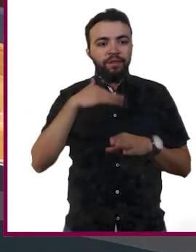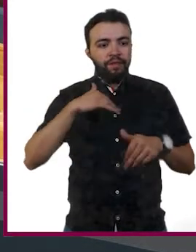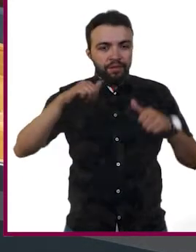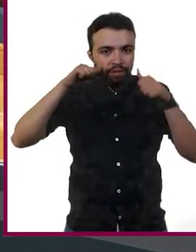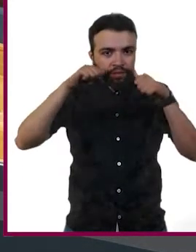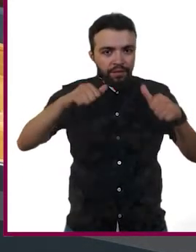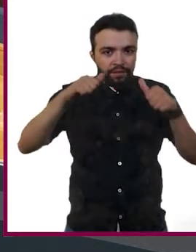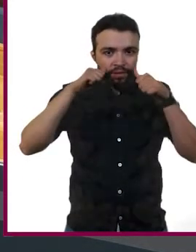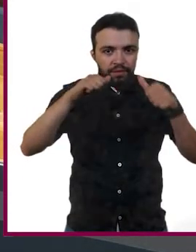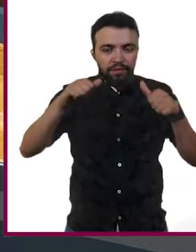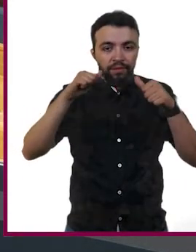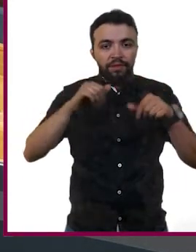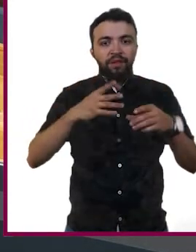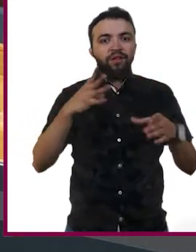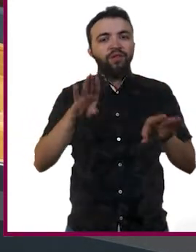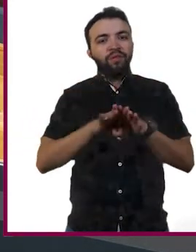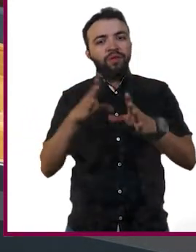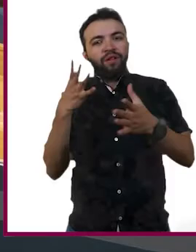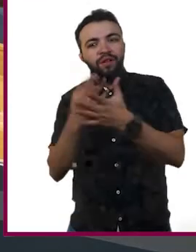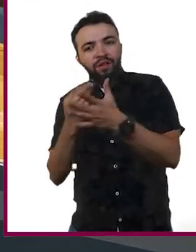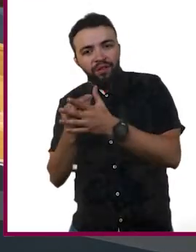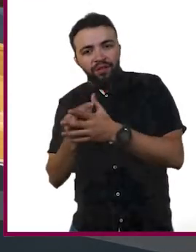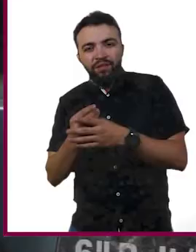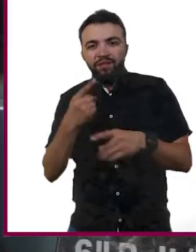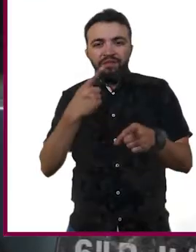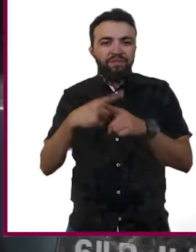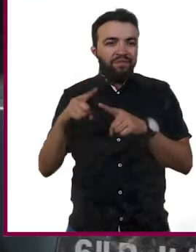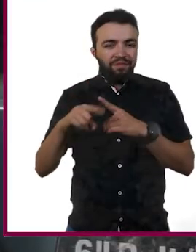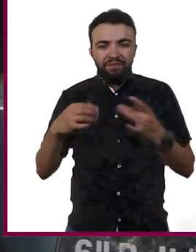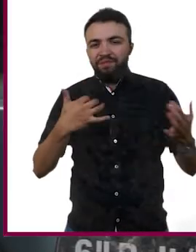más a arreglar instrumentos.